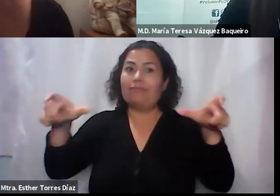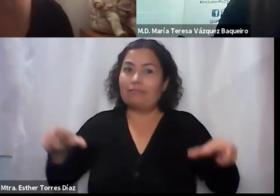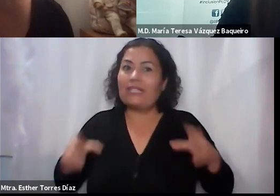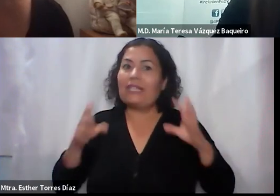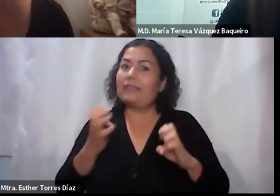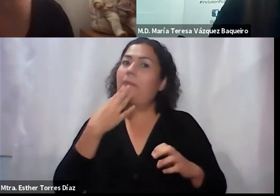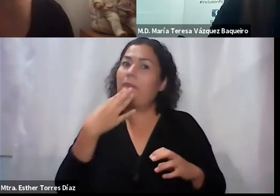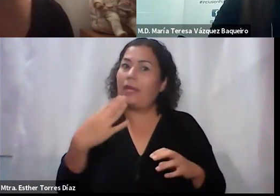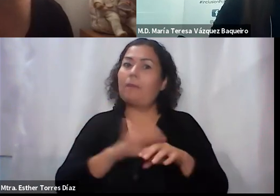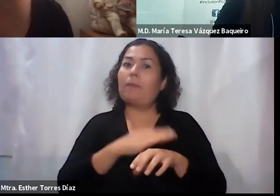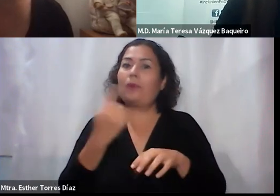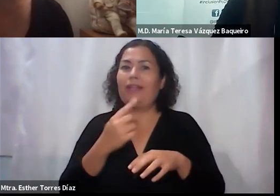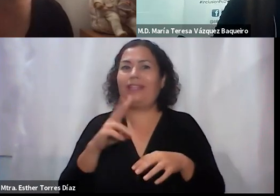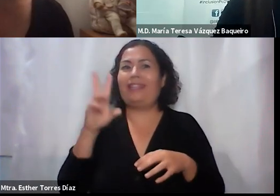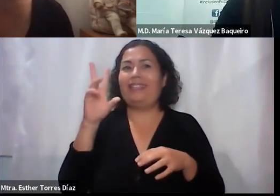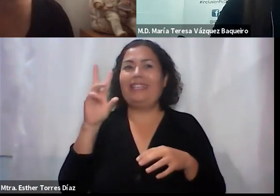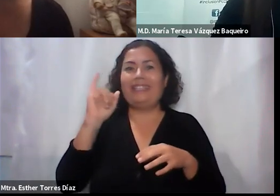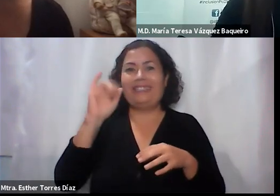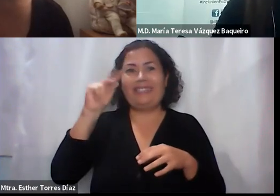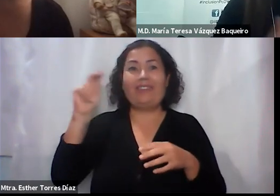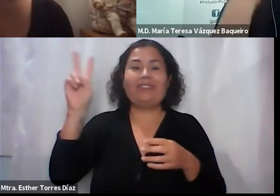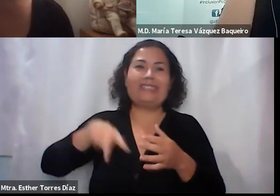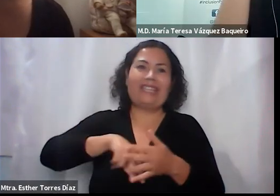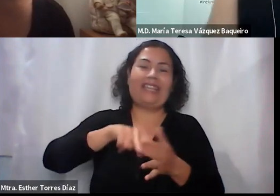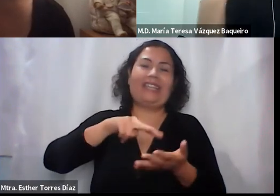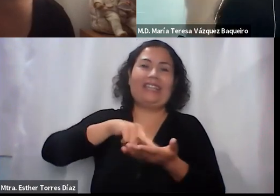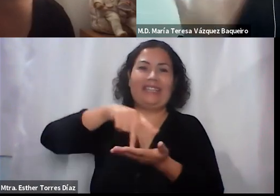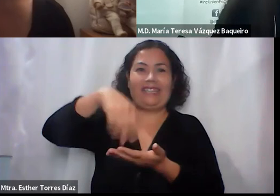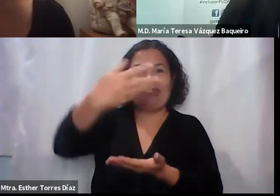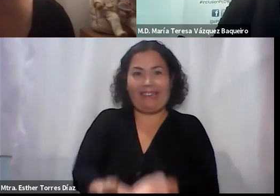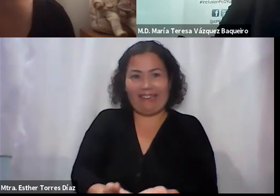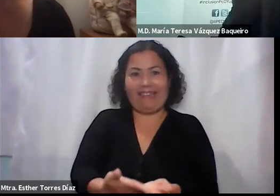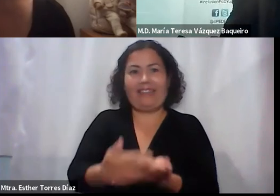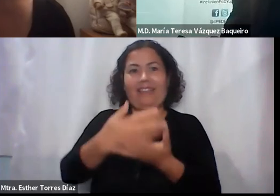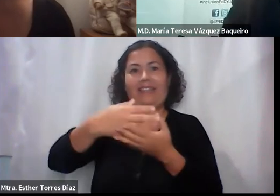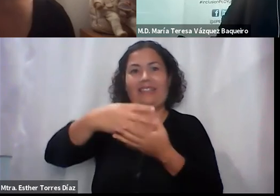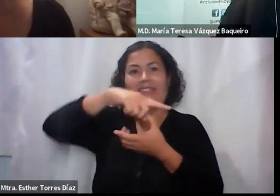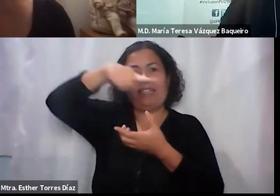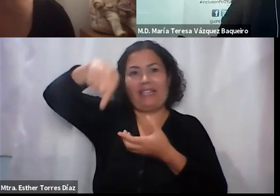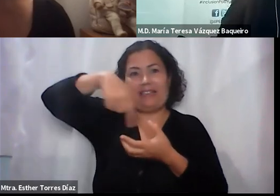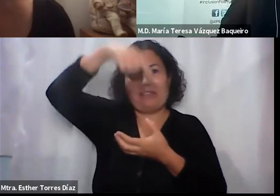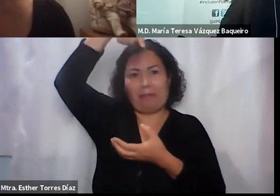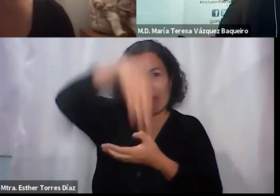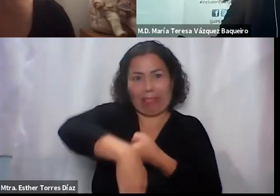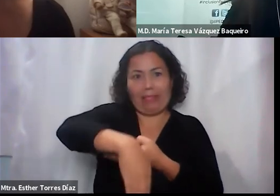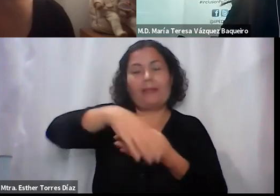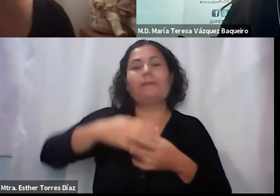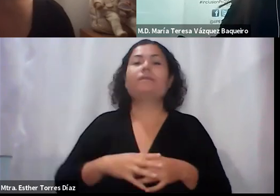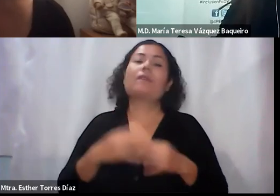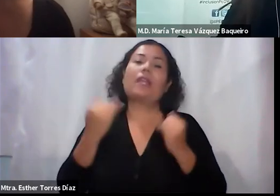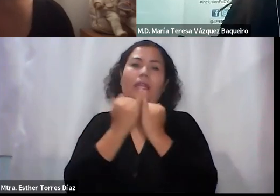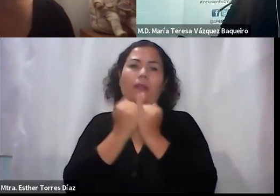vayas en el hoyo, ¿no? Entonces, es lo que comenta. Entonces, yo creo que Arquitecta, bueno, también tenemos